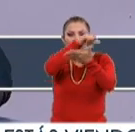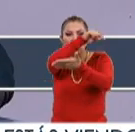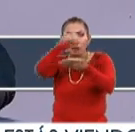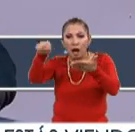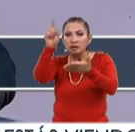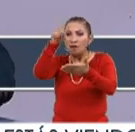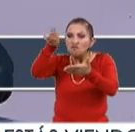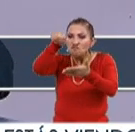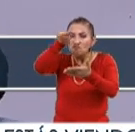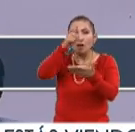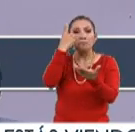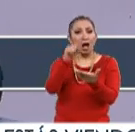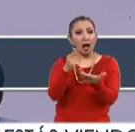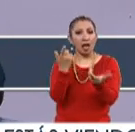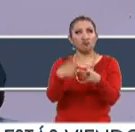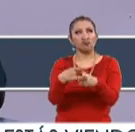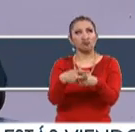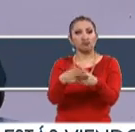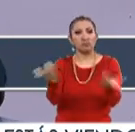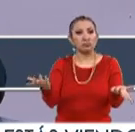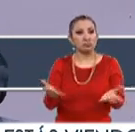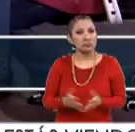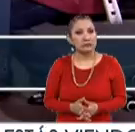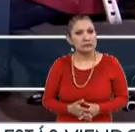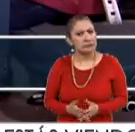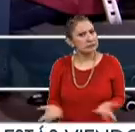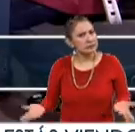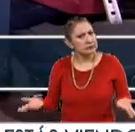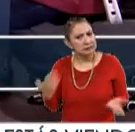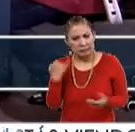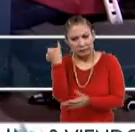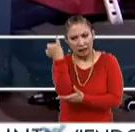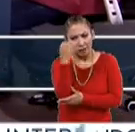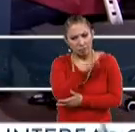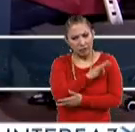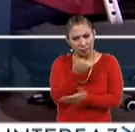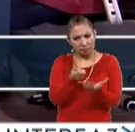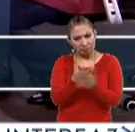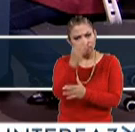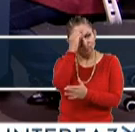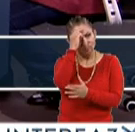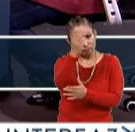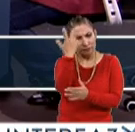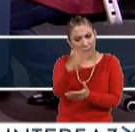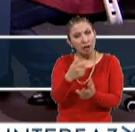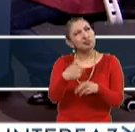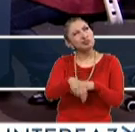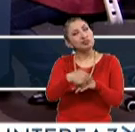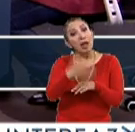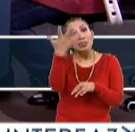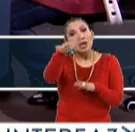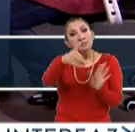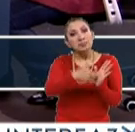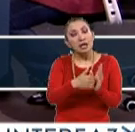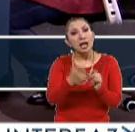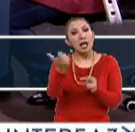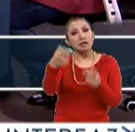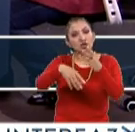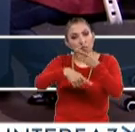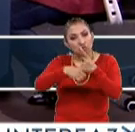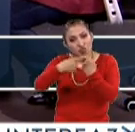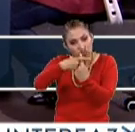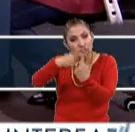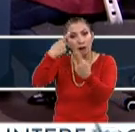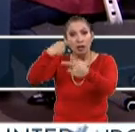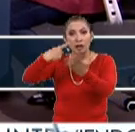rayas y los caracoles para hacer operaciones. O sea, ya en preescolar pueden salir representando hasta el 10.000, sumando